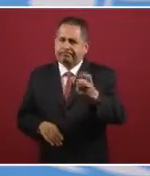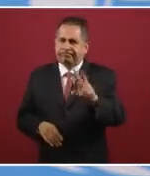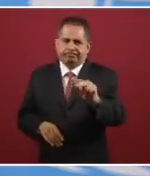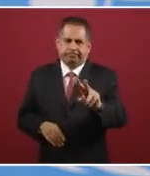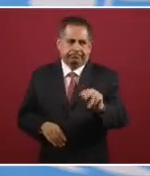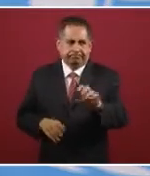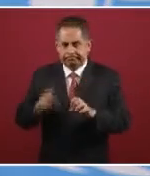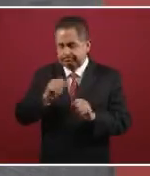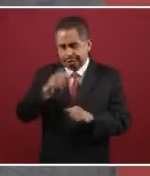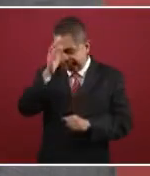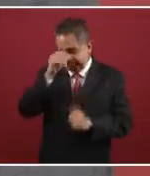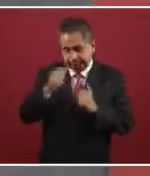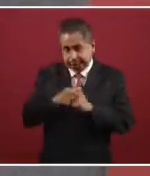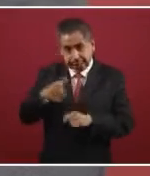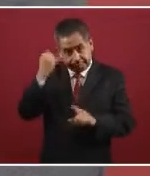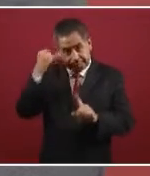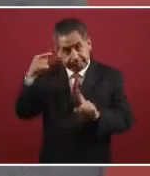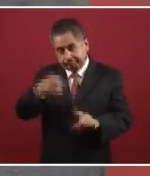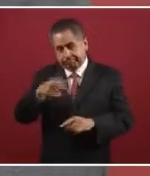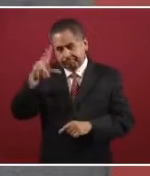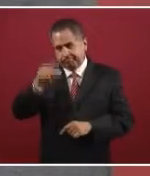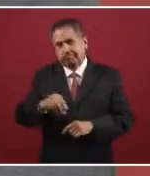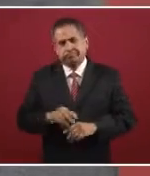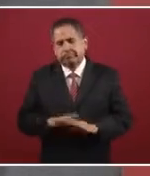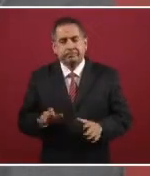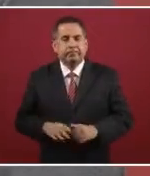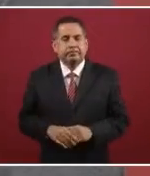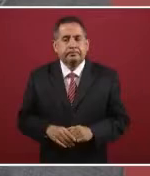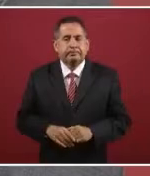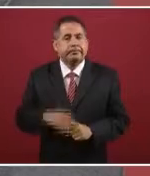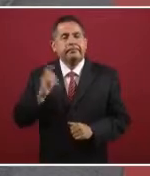No estoy por esa política de rechazo.